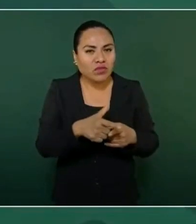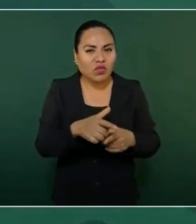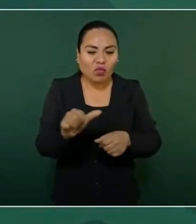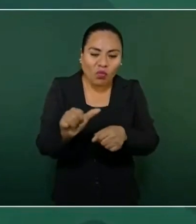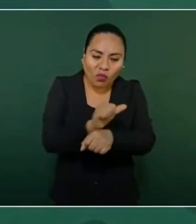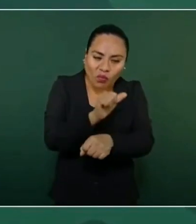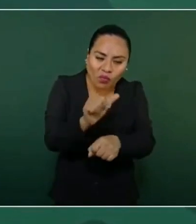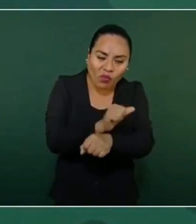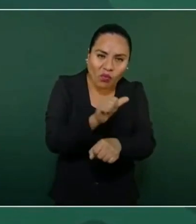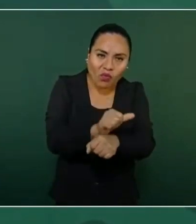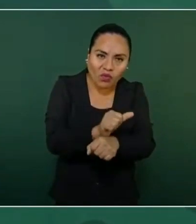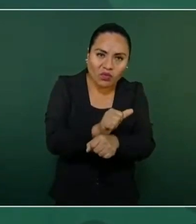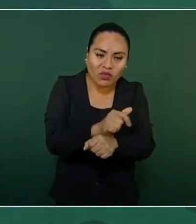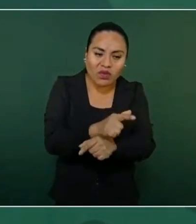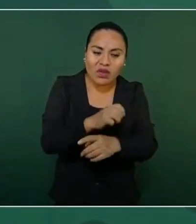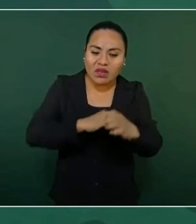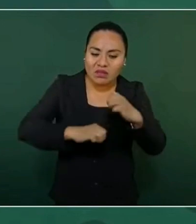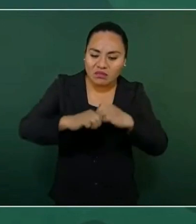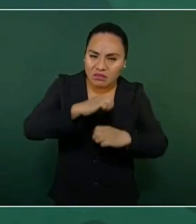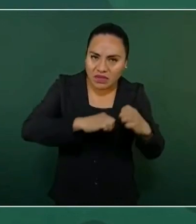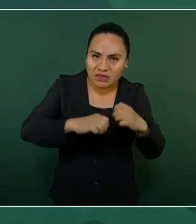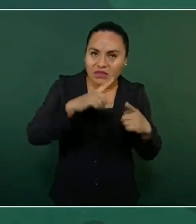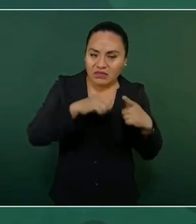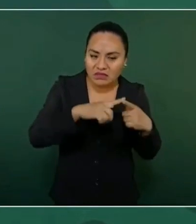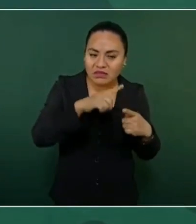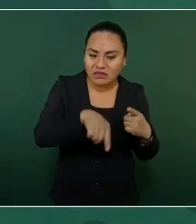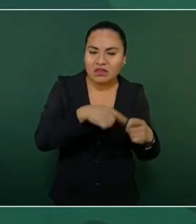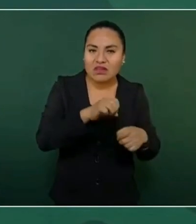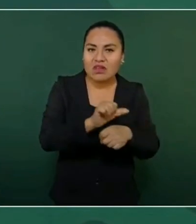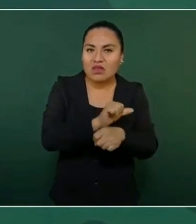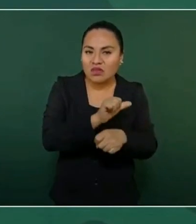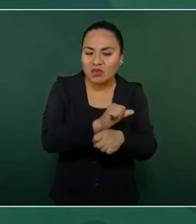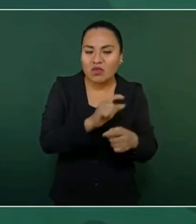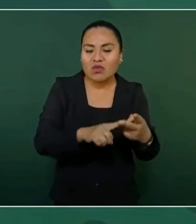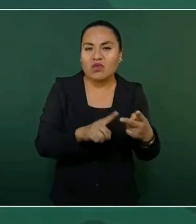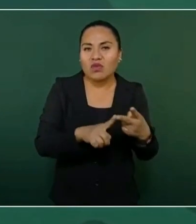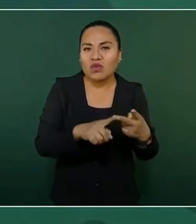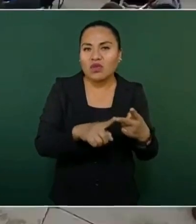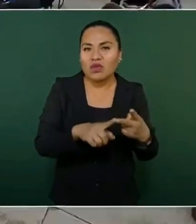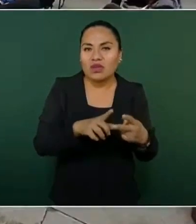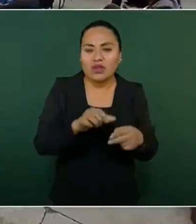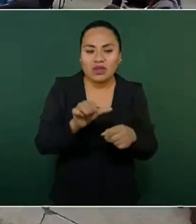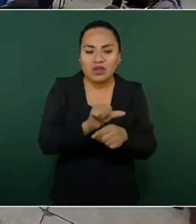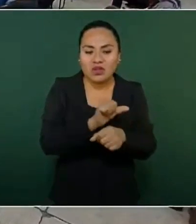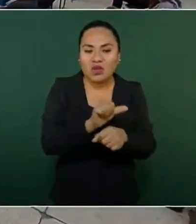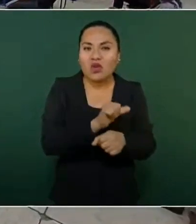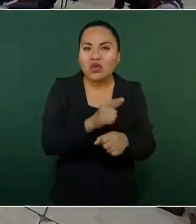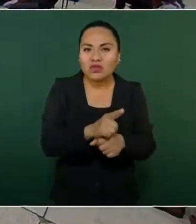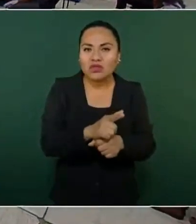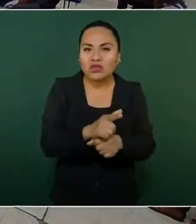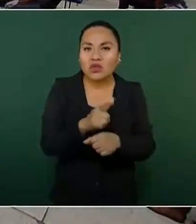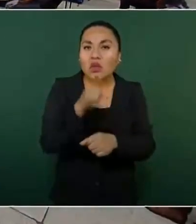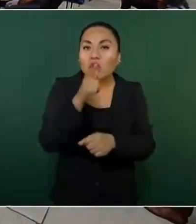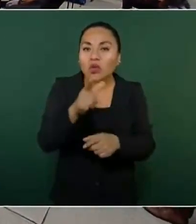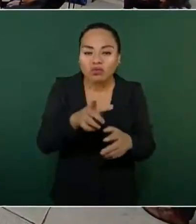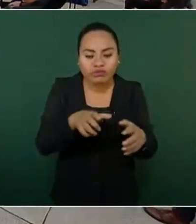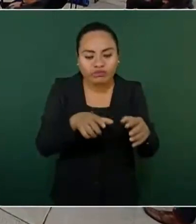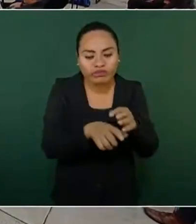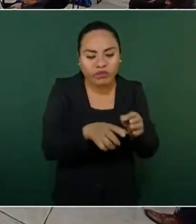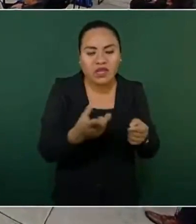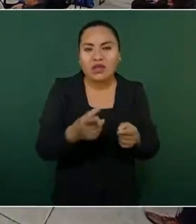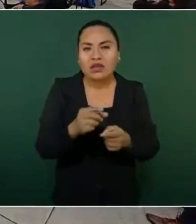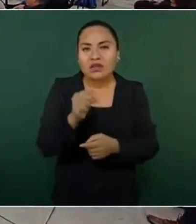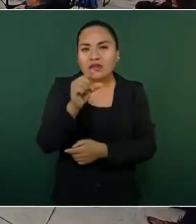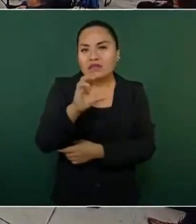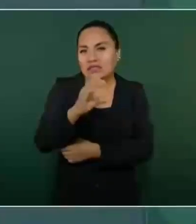automotriz para carros eléctricos, los semiconductores, los chips, en todo eso. Entonces, cuando hablo con